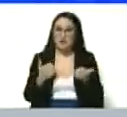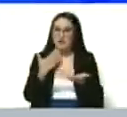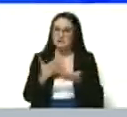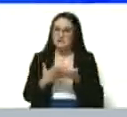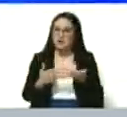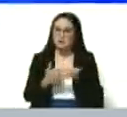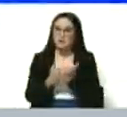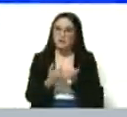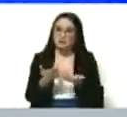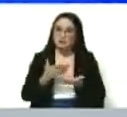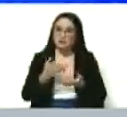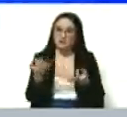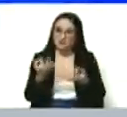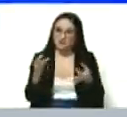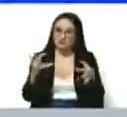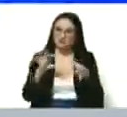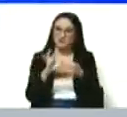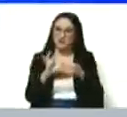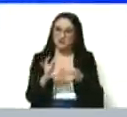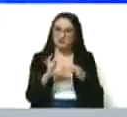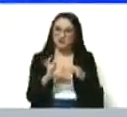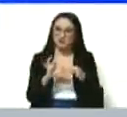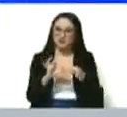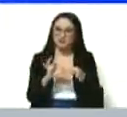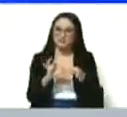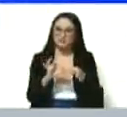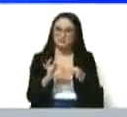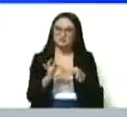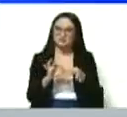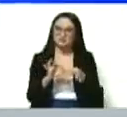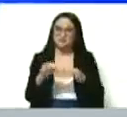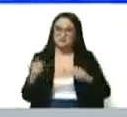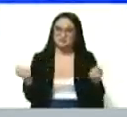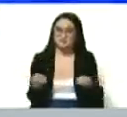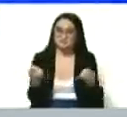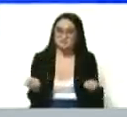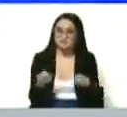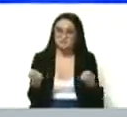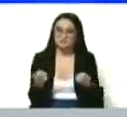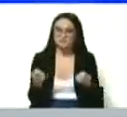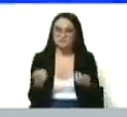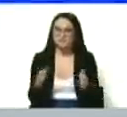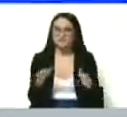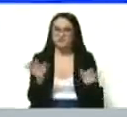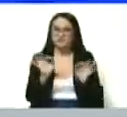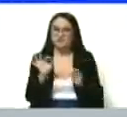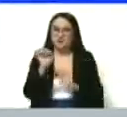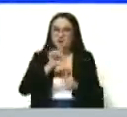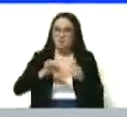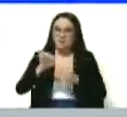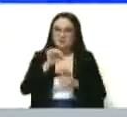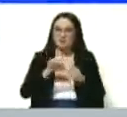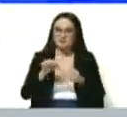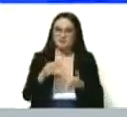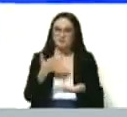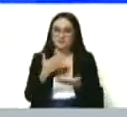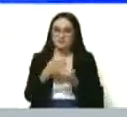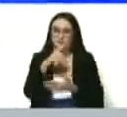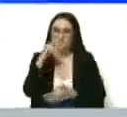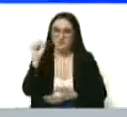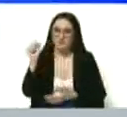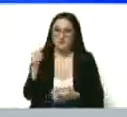un verdadero aliado y un activo promotor de nuestras estrategias de cooperación.